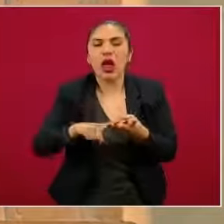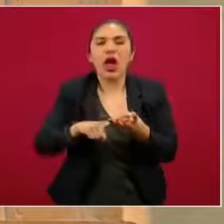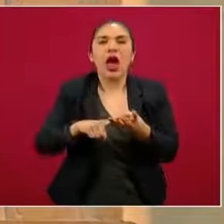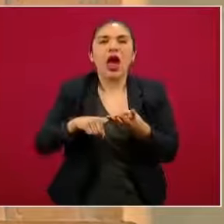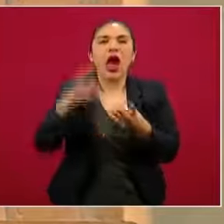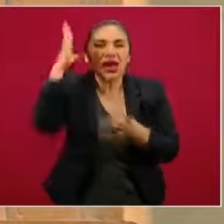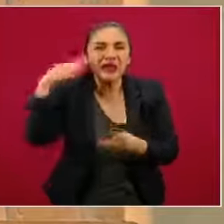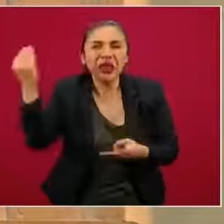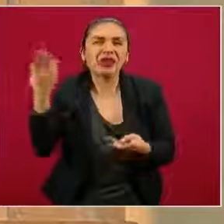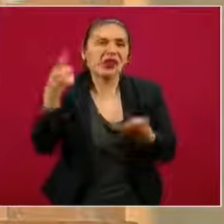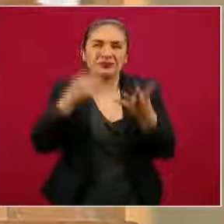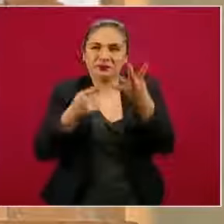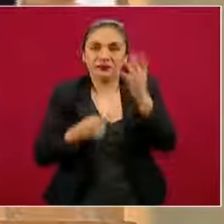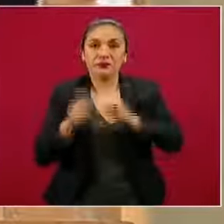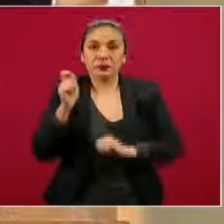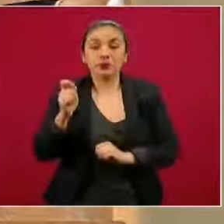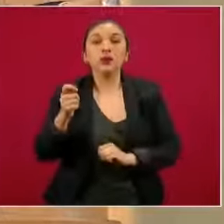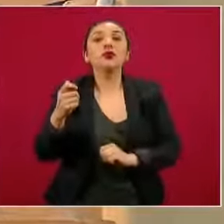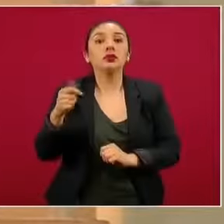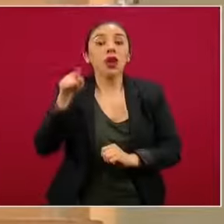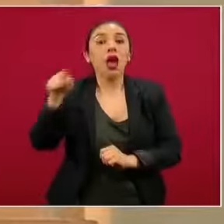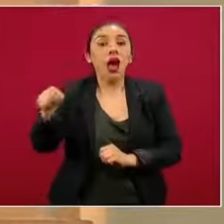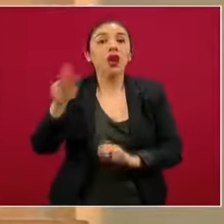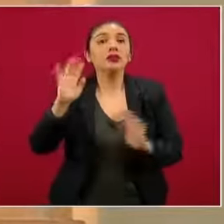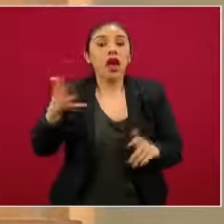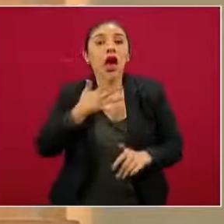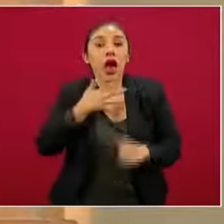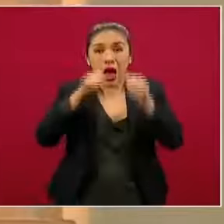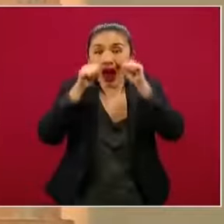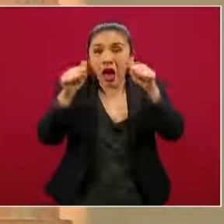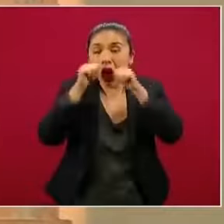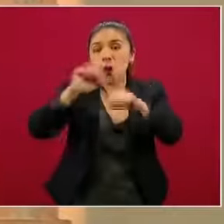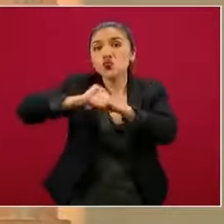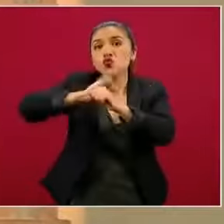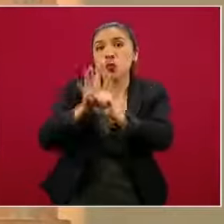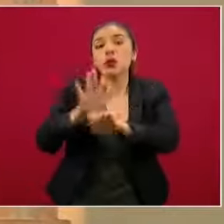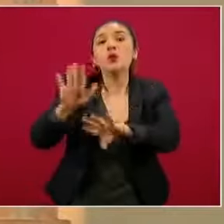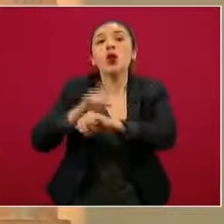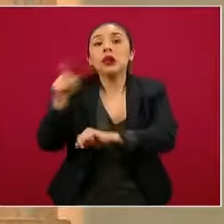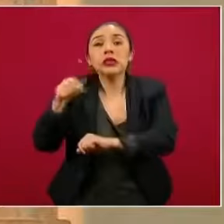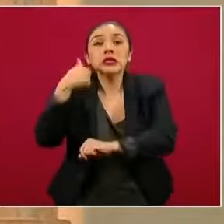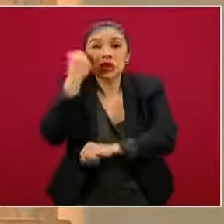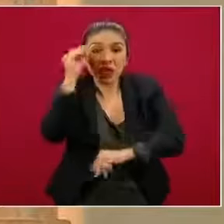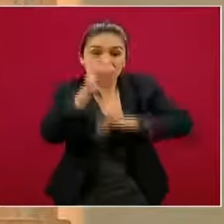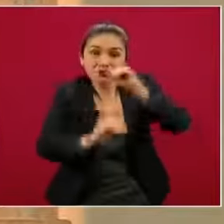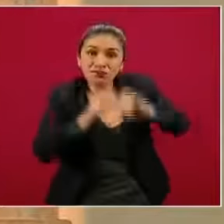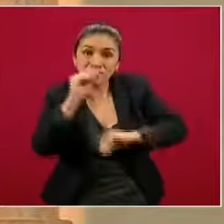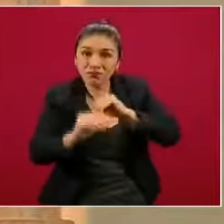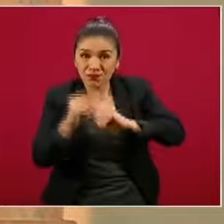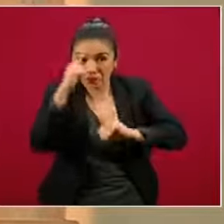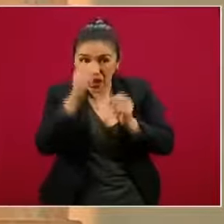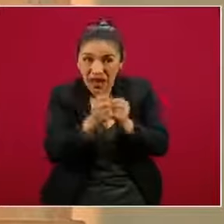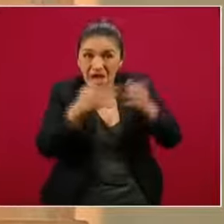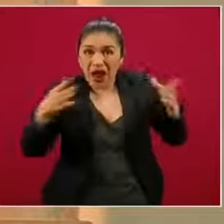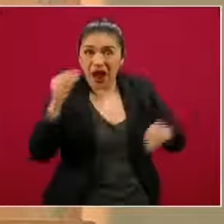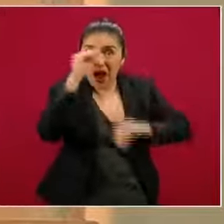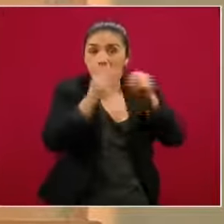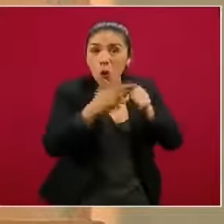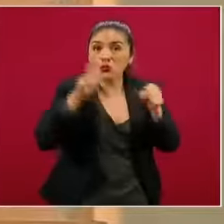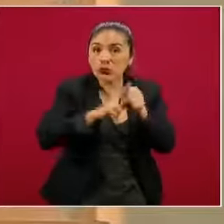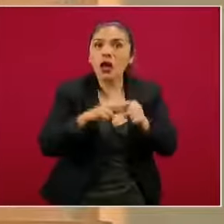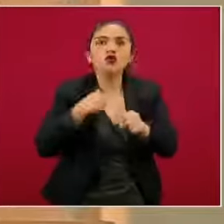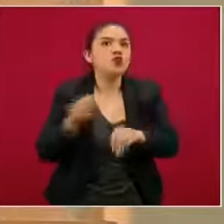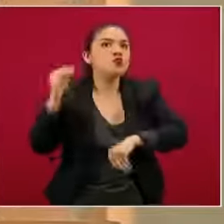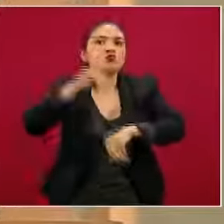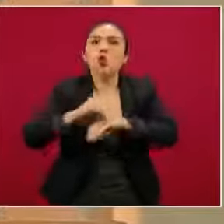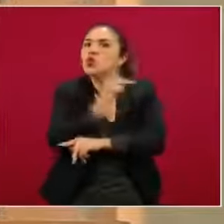Allende y demás, ya atendió COVID, porque justo en el plan de reconversión hemos utilizado todos los recursos,